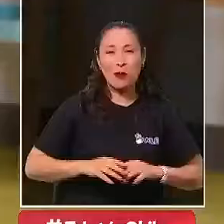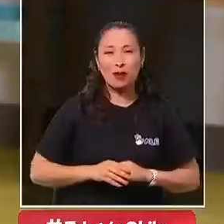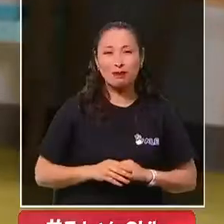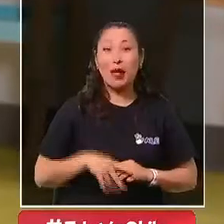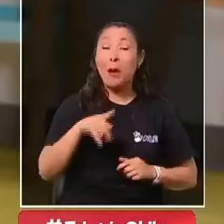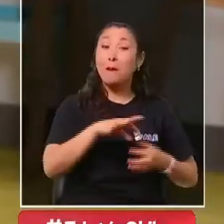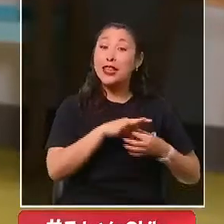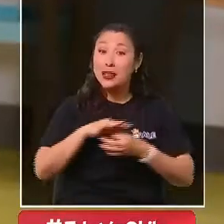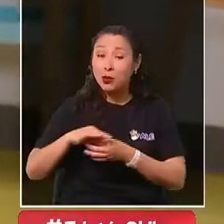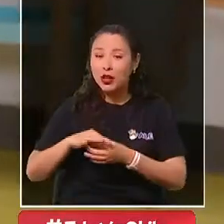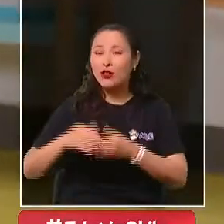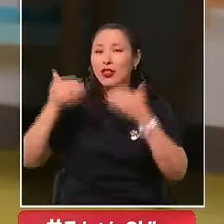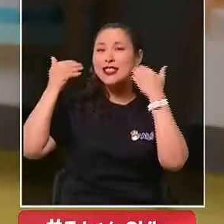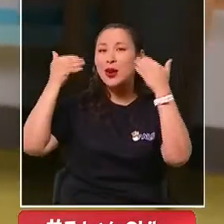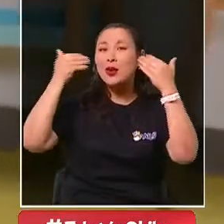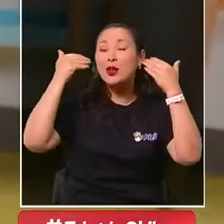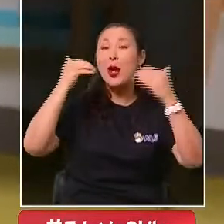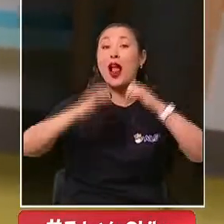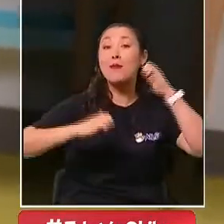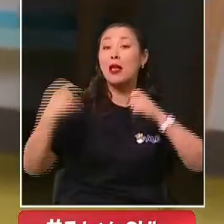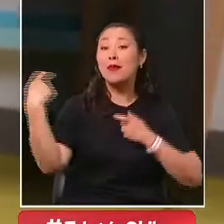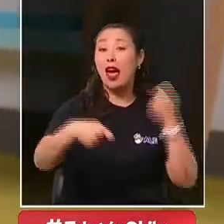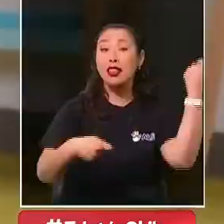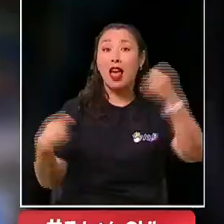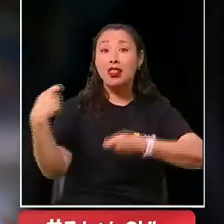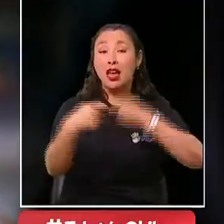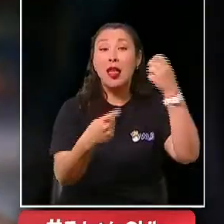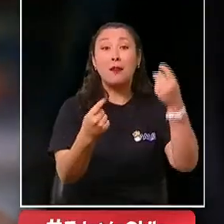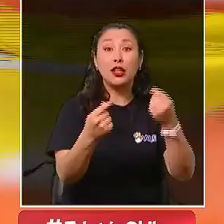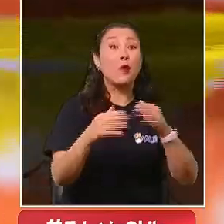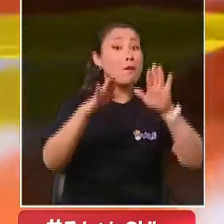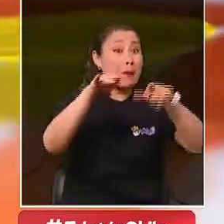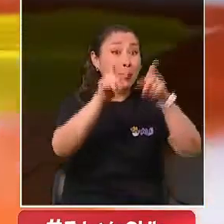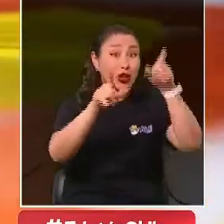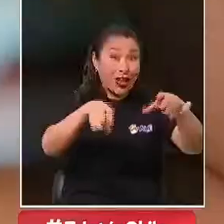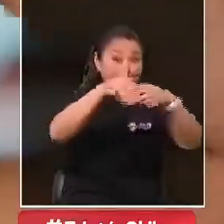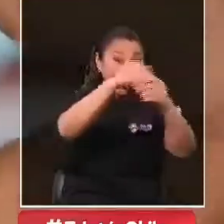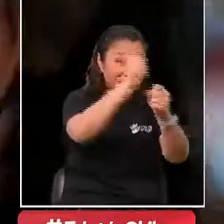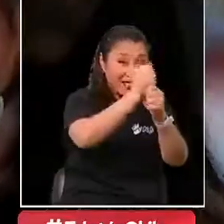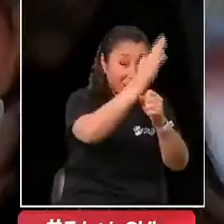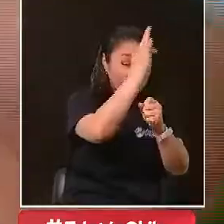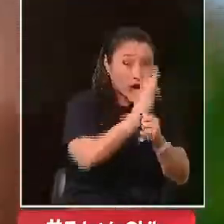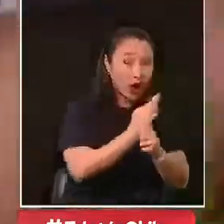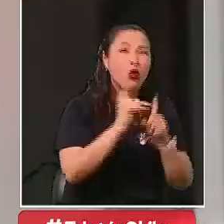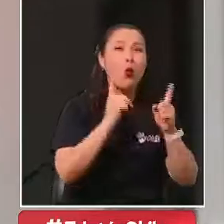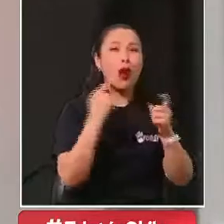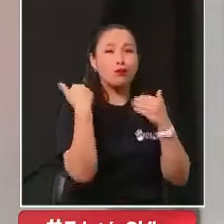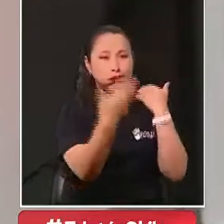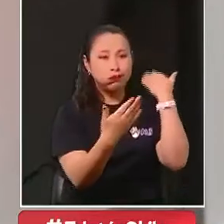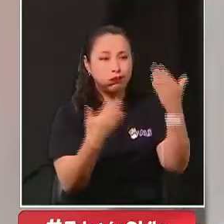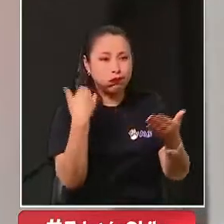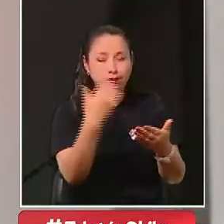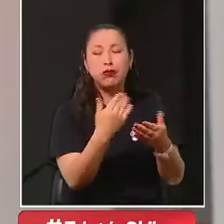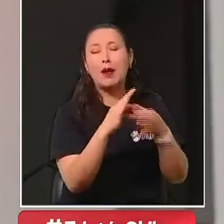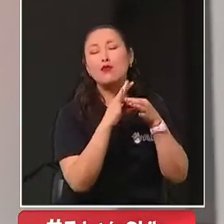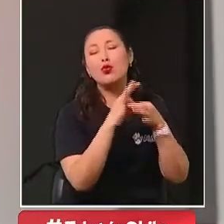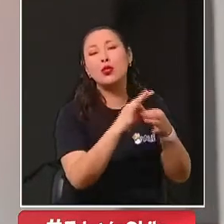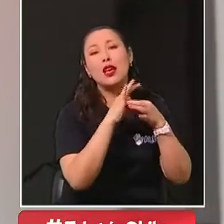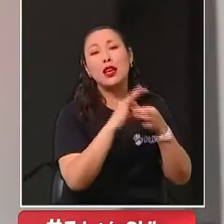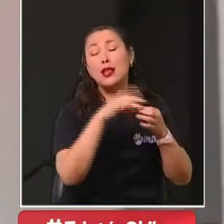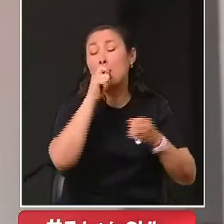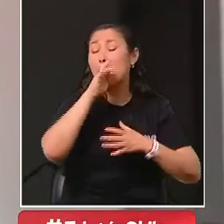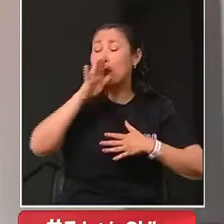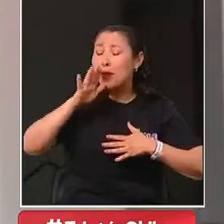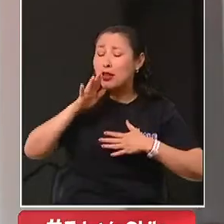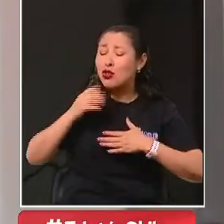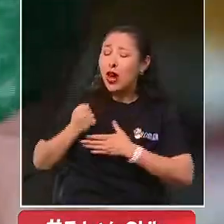Por eso, saludan a las empresas auspiciadoras, al igual que a sus trabajadores, a quienes agradecen su compromiso y colaboración